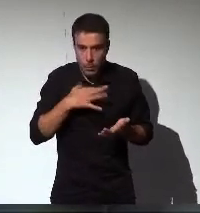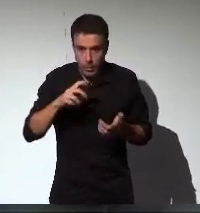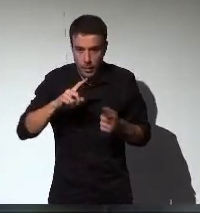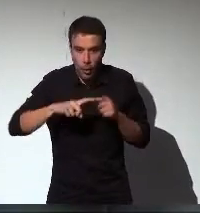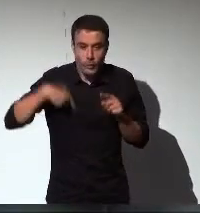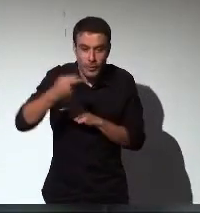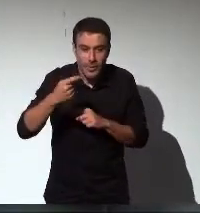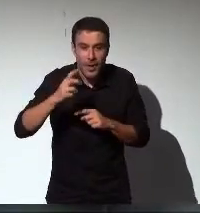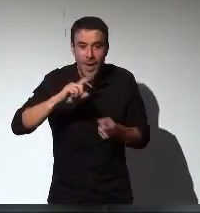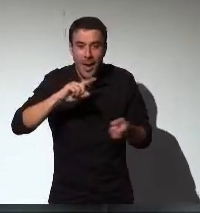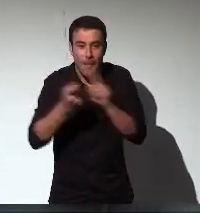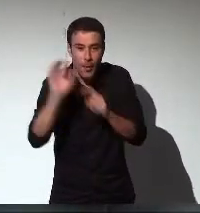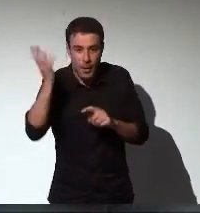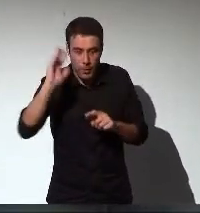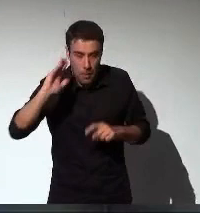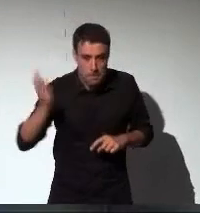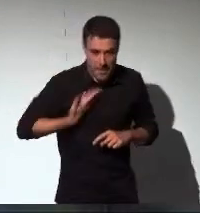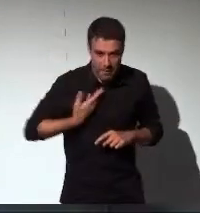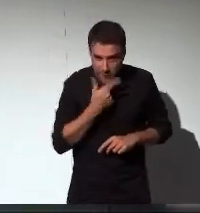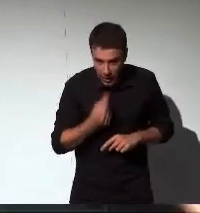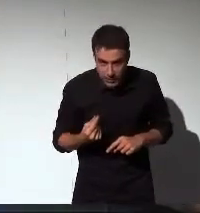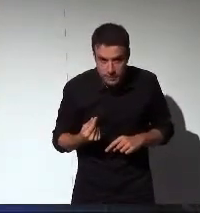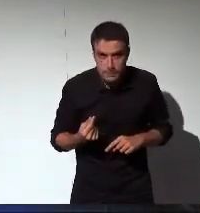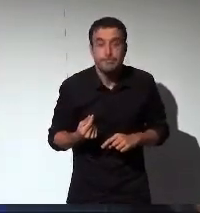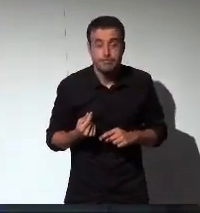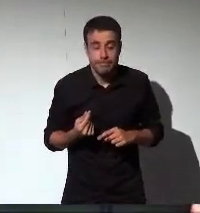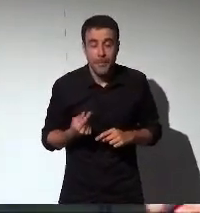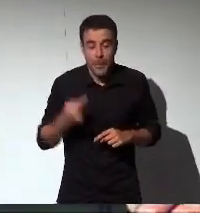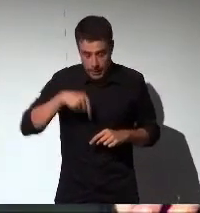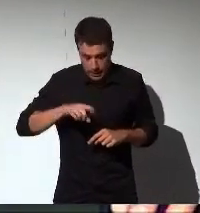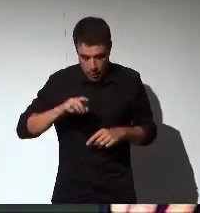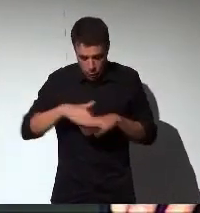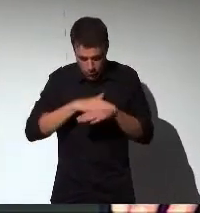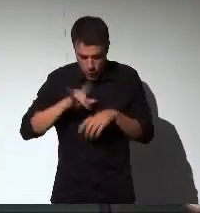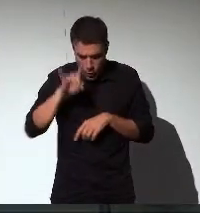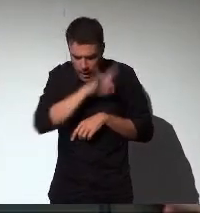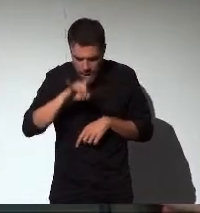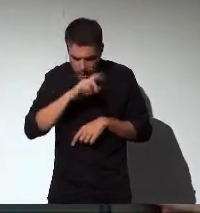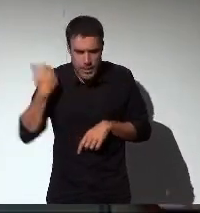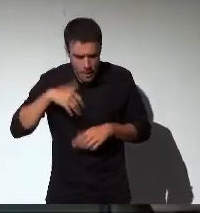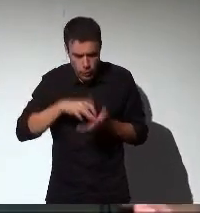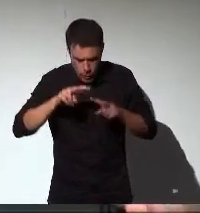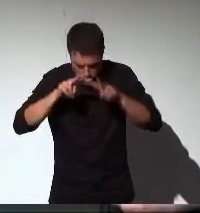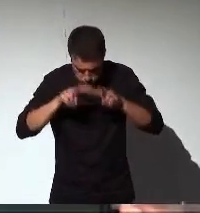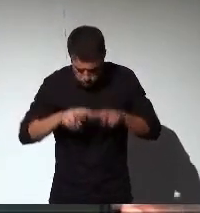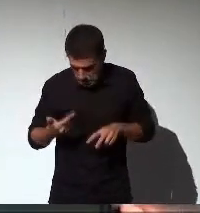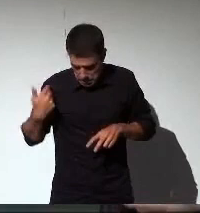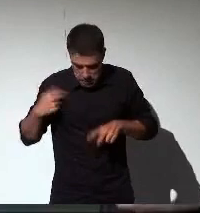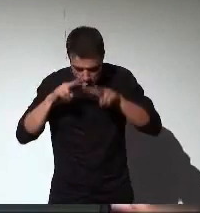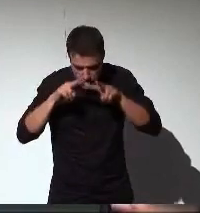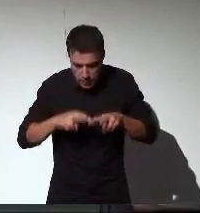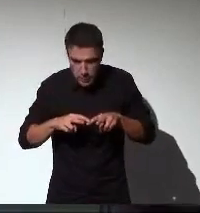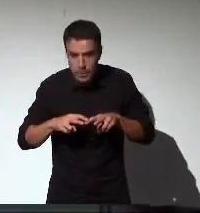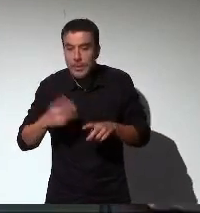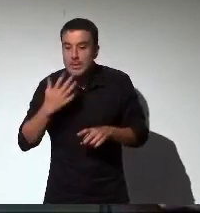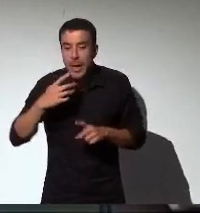cambio climático. En el Gobierno de Canarias hemos podido analizar cuáles van a ser los efectos en estos últimos años de la subida